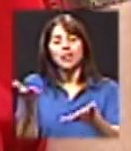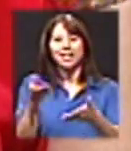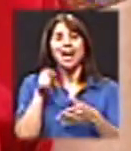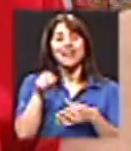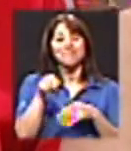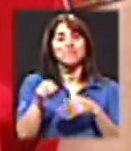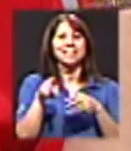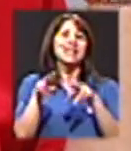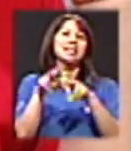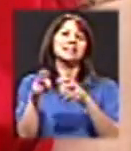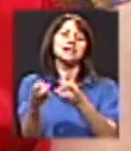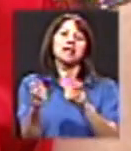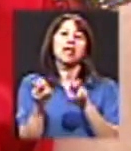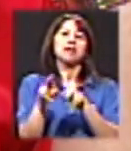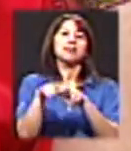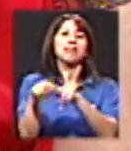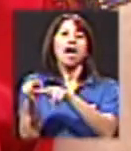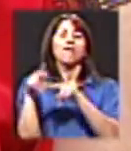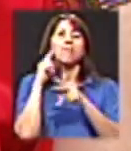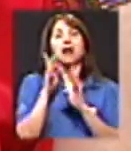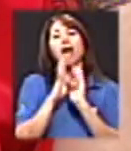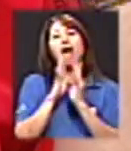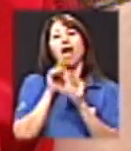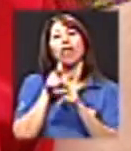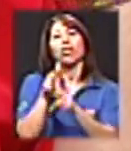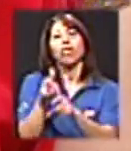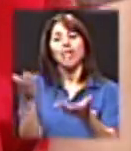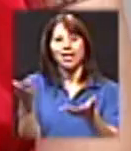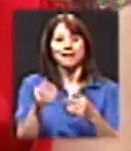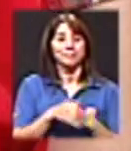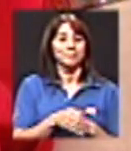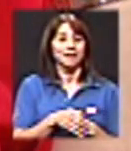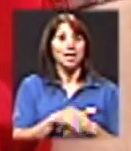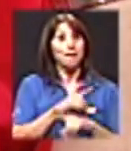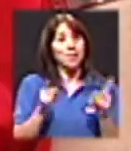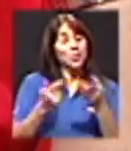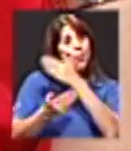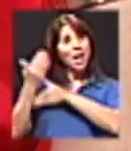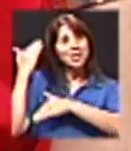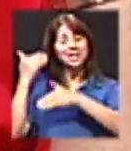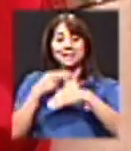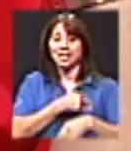una Heredia muy linda y que ya no es, ¿verdad?